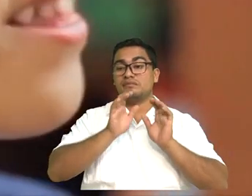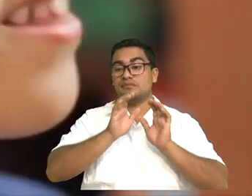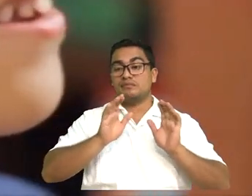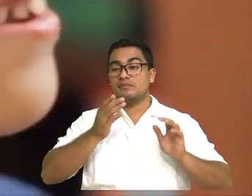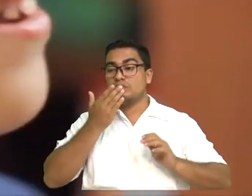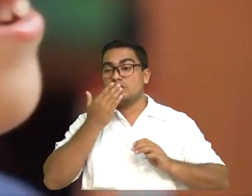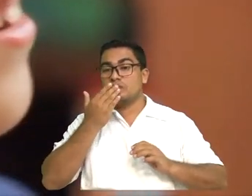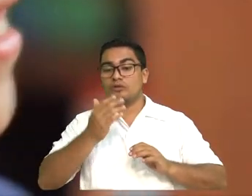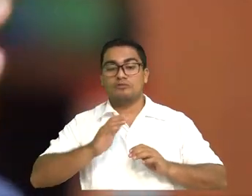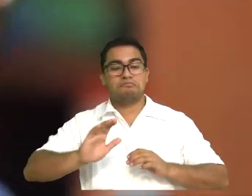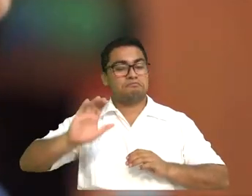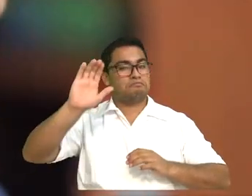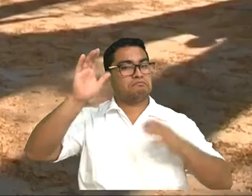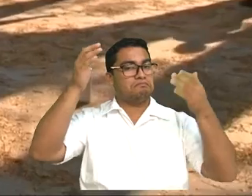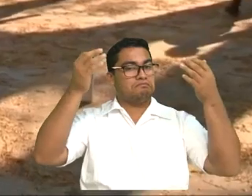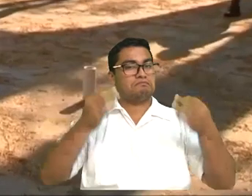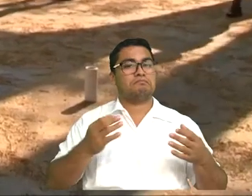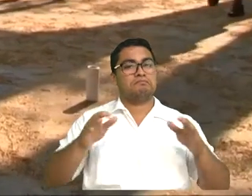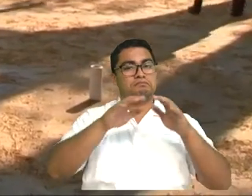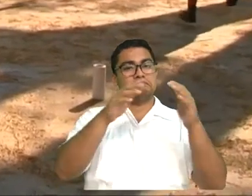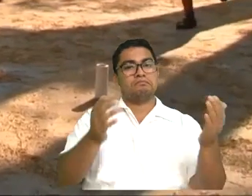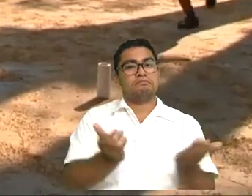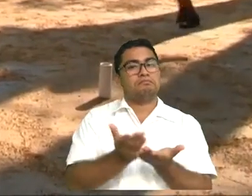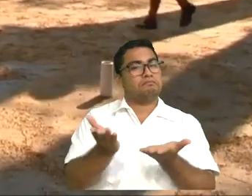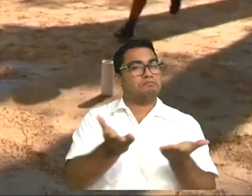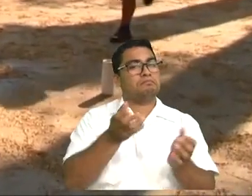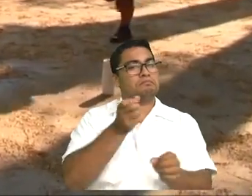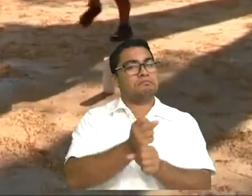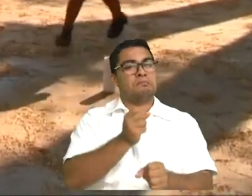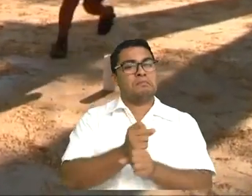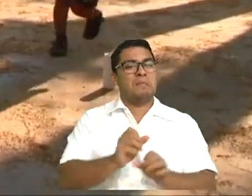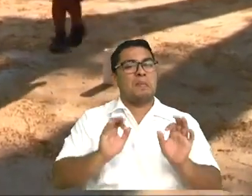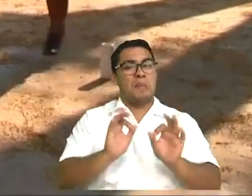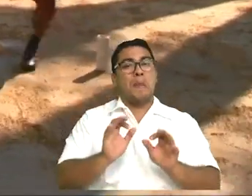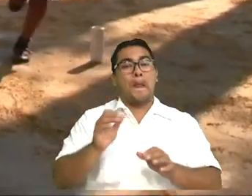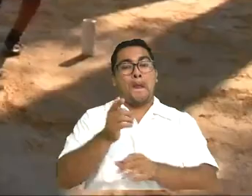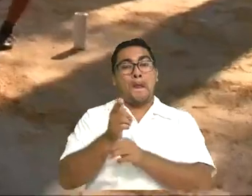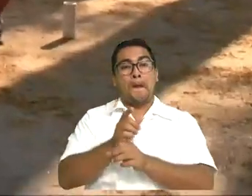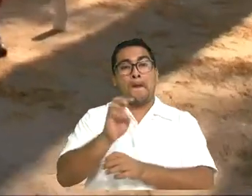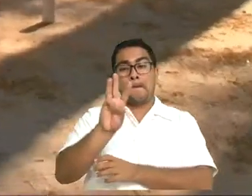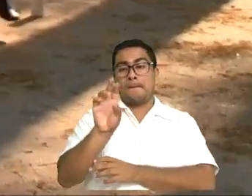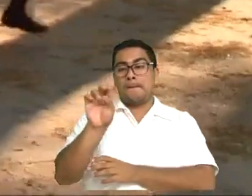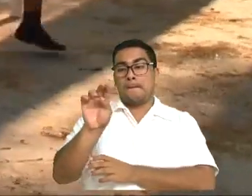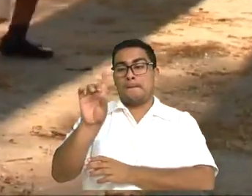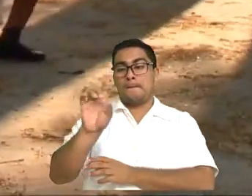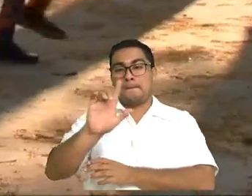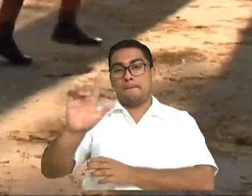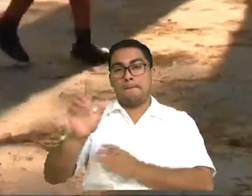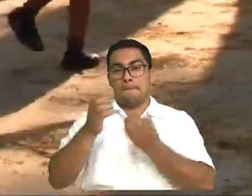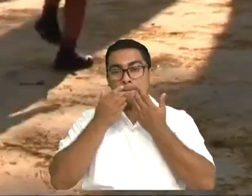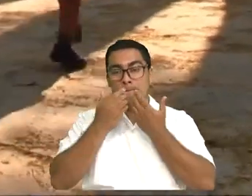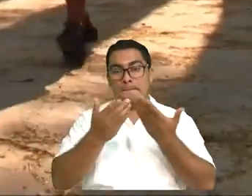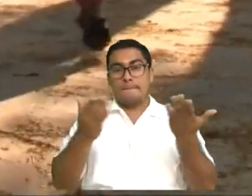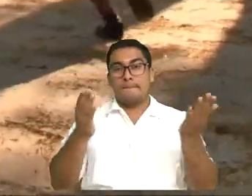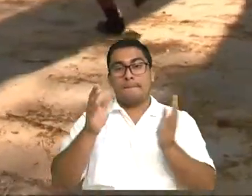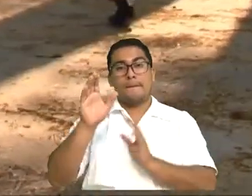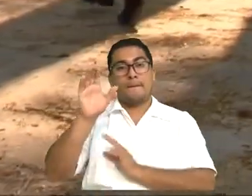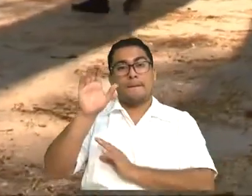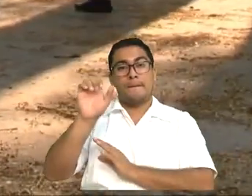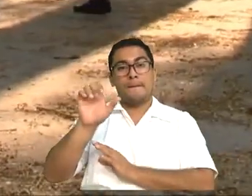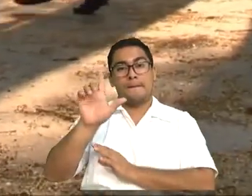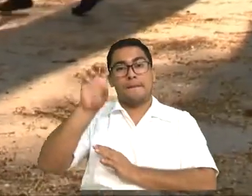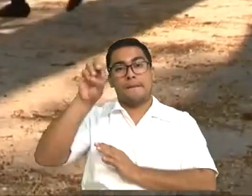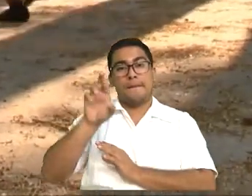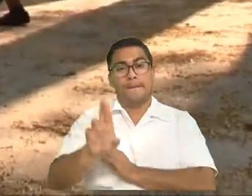su perfecta integración al mundo laboral posteriormente. Con cámara de Wendell Noguera, para el canal parlamentario les informó